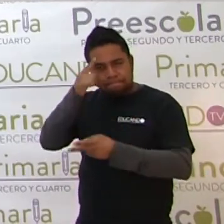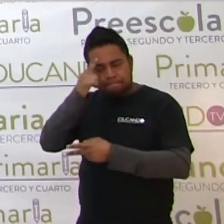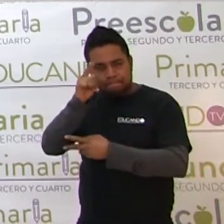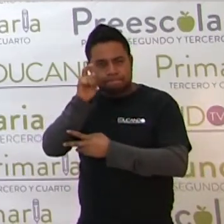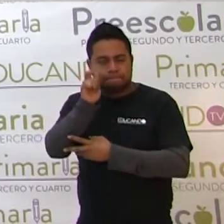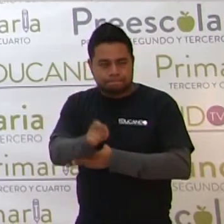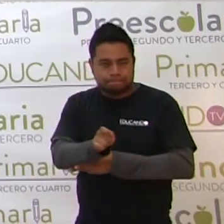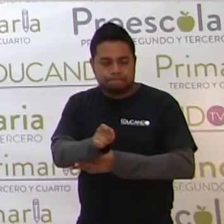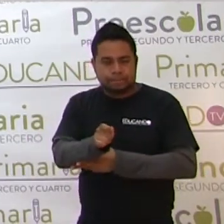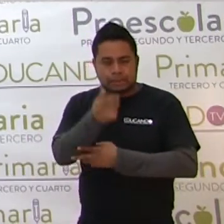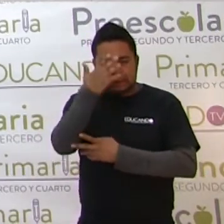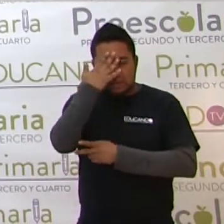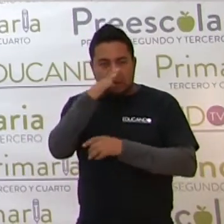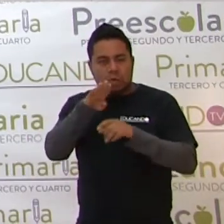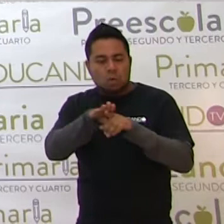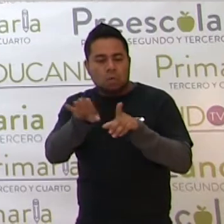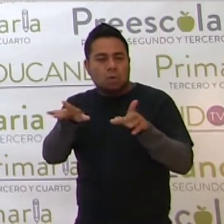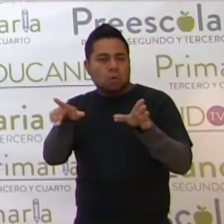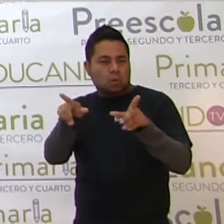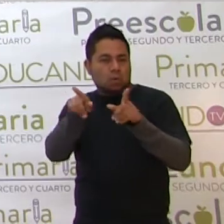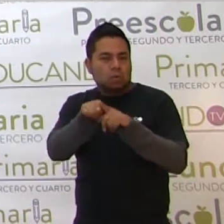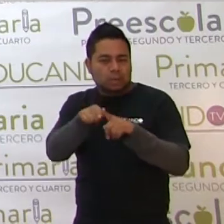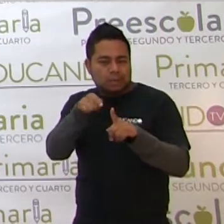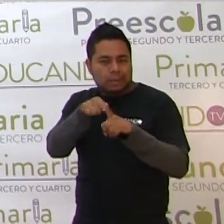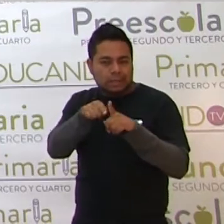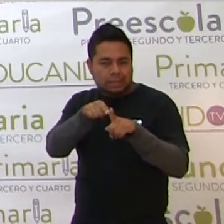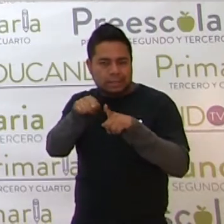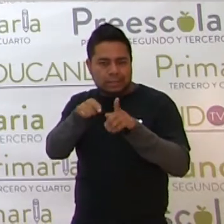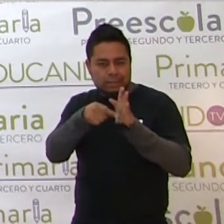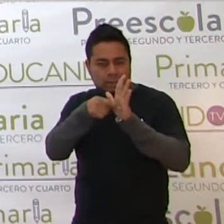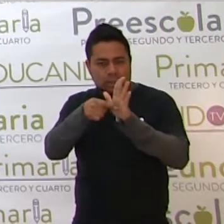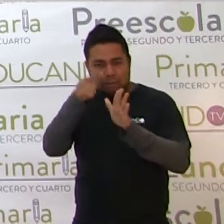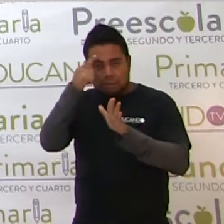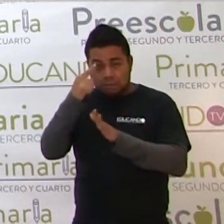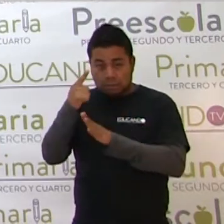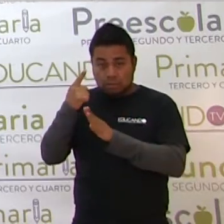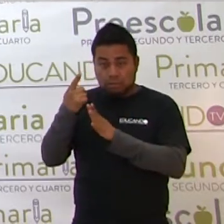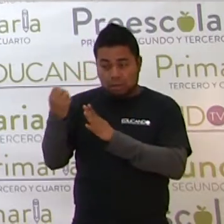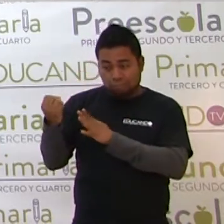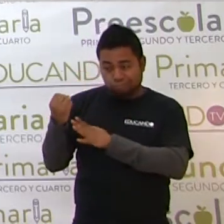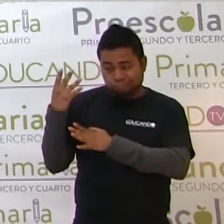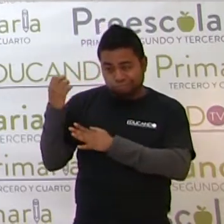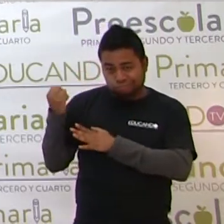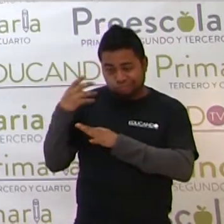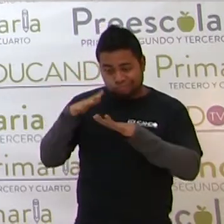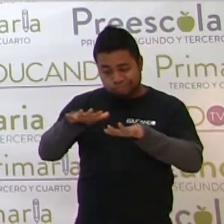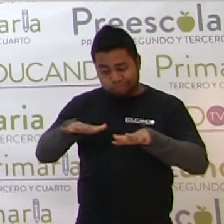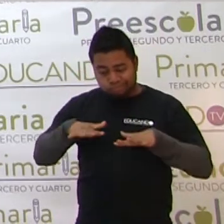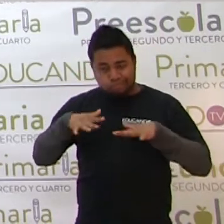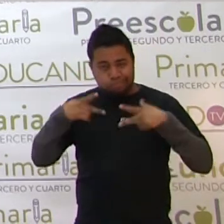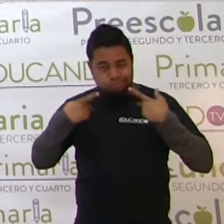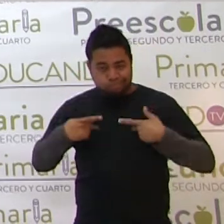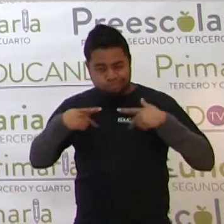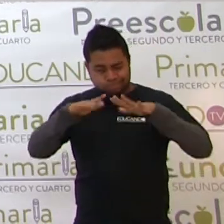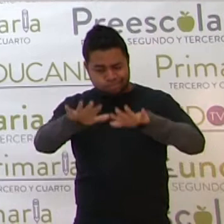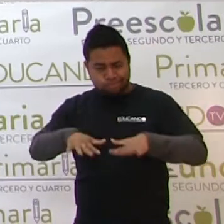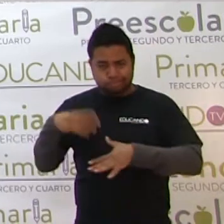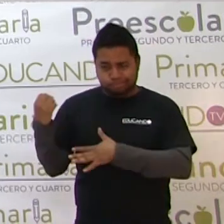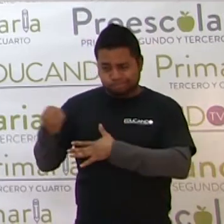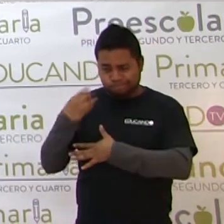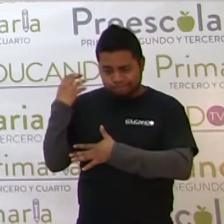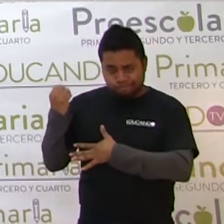veamos cómo podemos concluir este trabajo para que la exposición ante nuestros compañeros o ante el público que lo vamos a